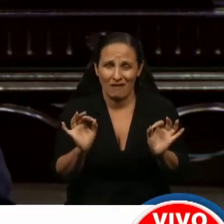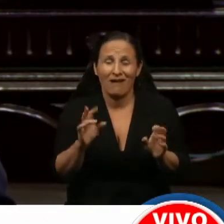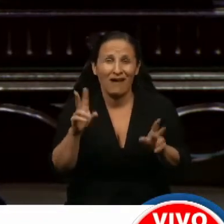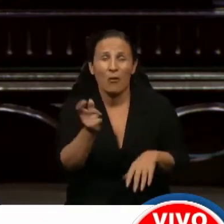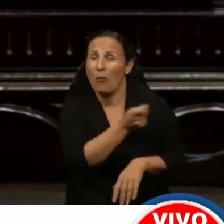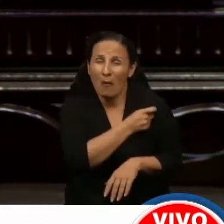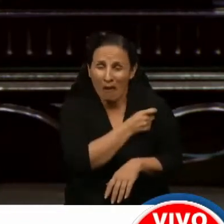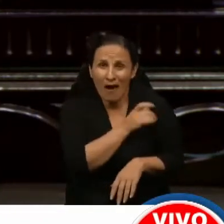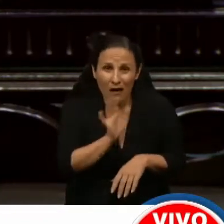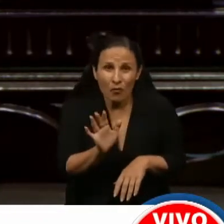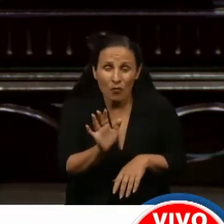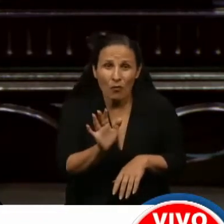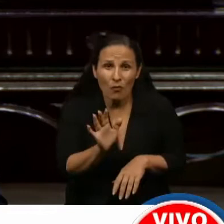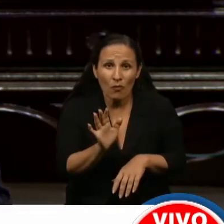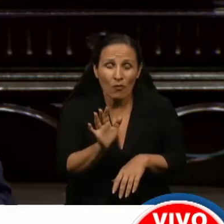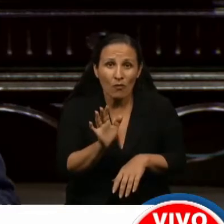una vacuna. Entonces creo